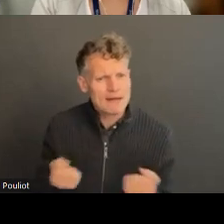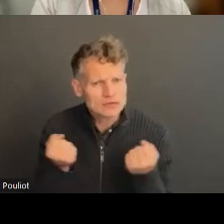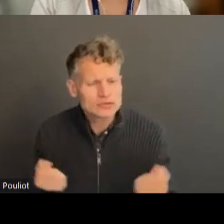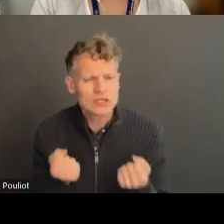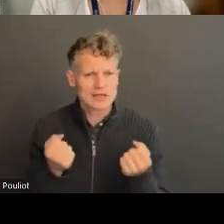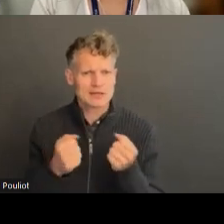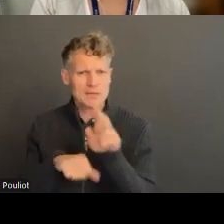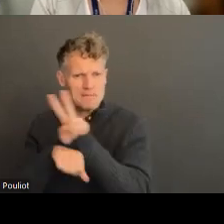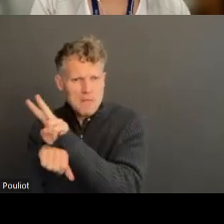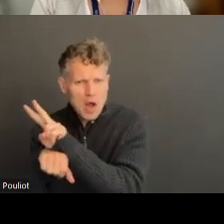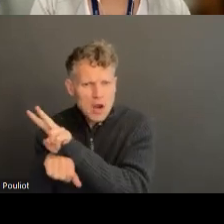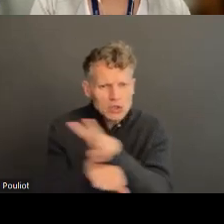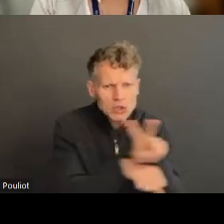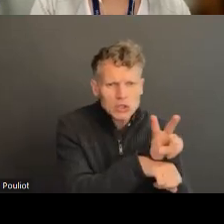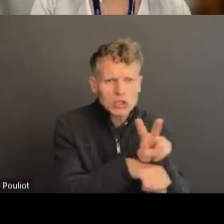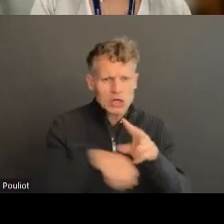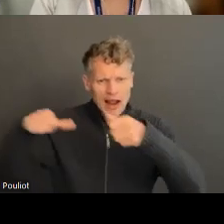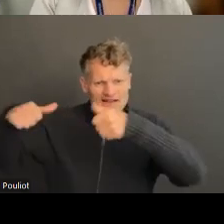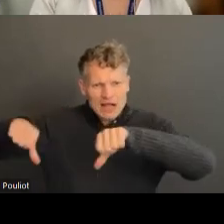este programa de salud.